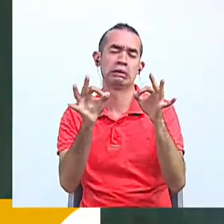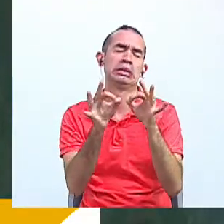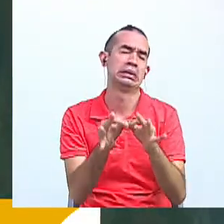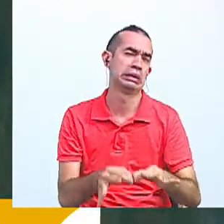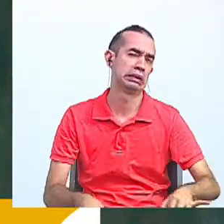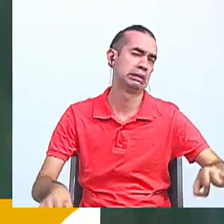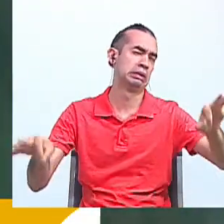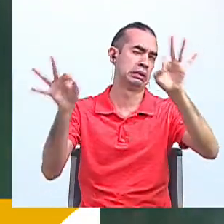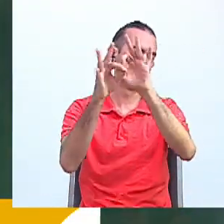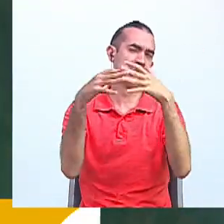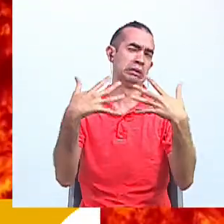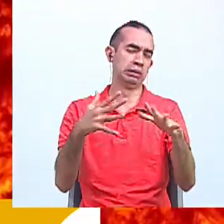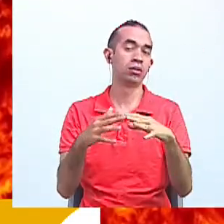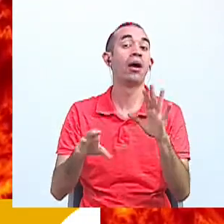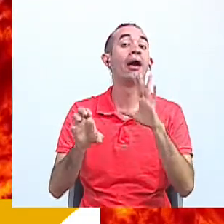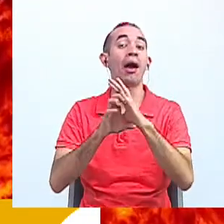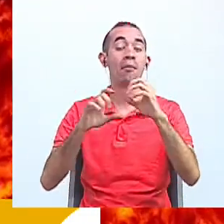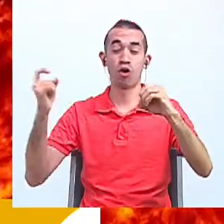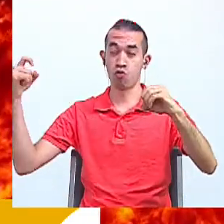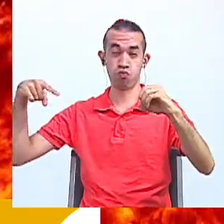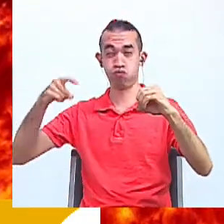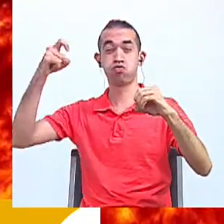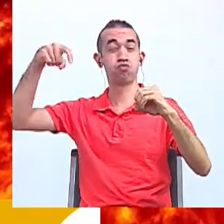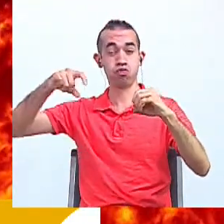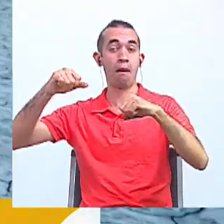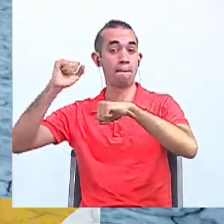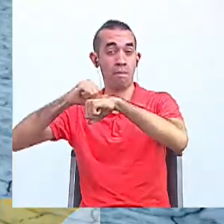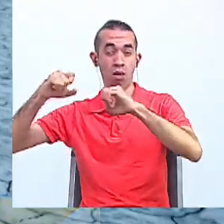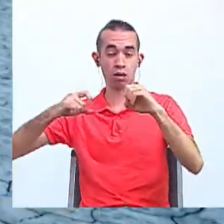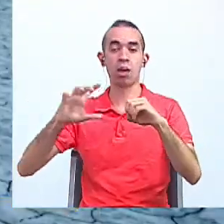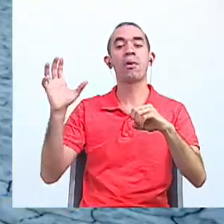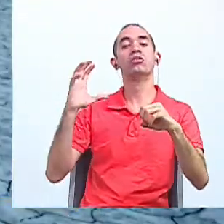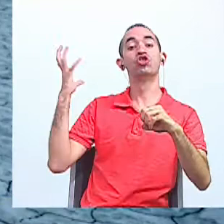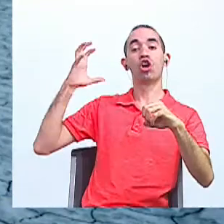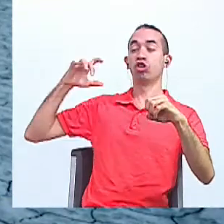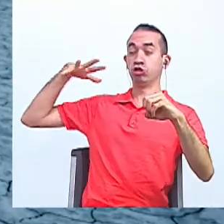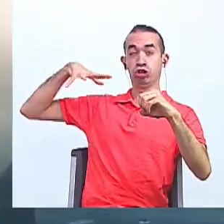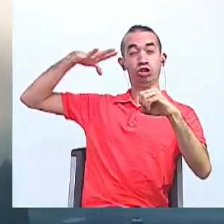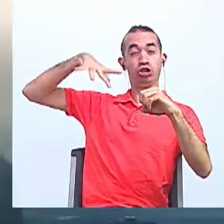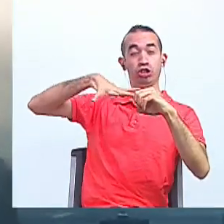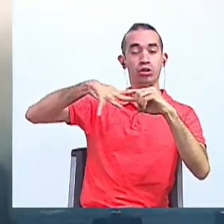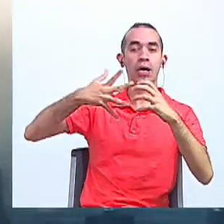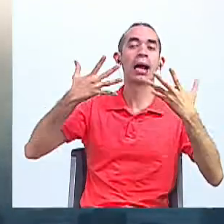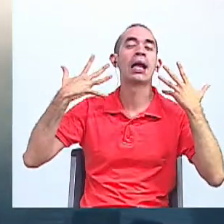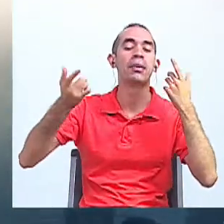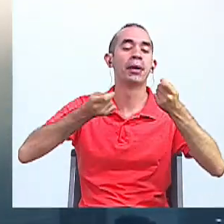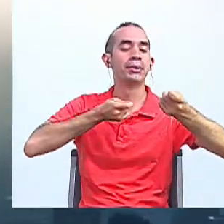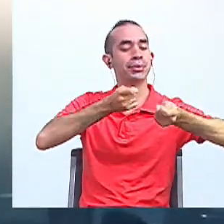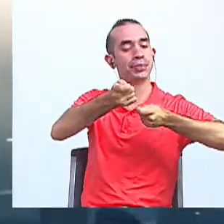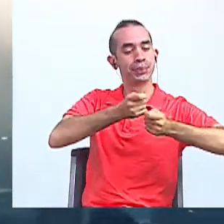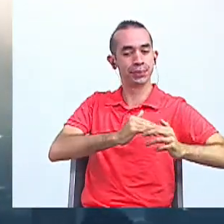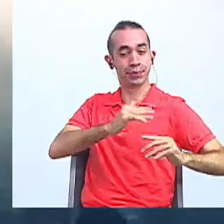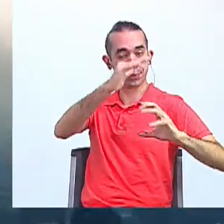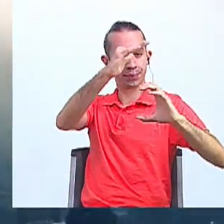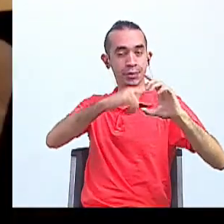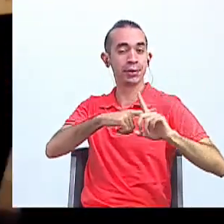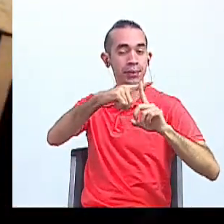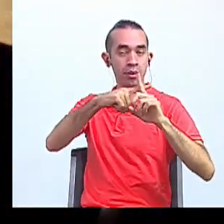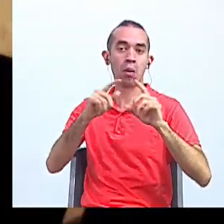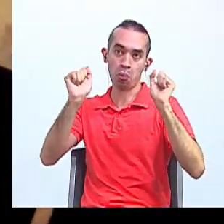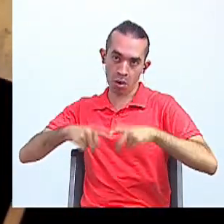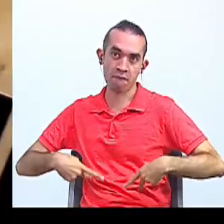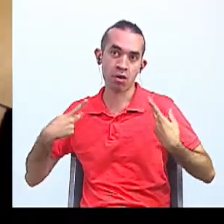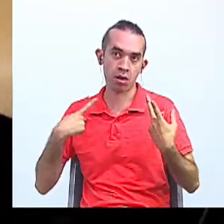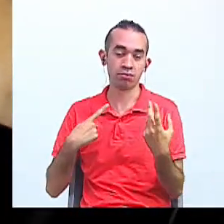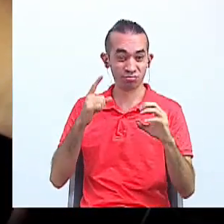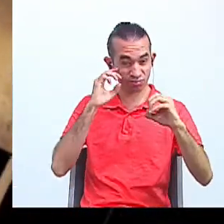Nos protege de los asteroides y de la radiación solar, regula nuestro clima y hace la vida posible en la Tierra.